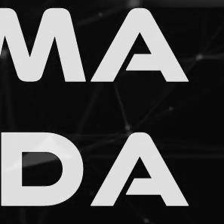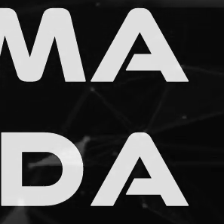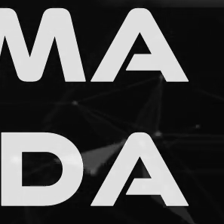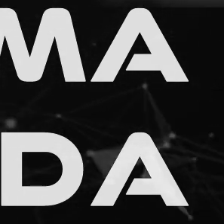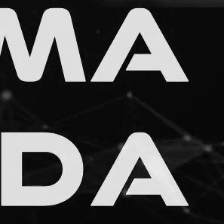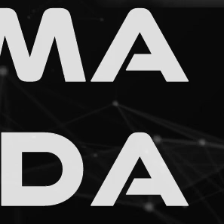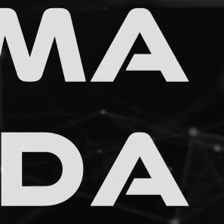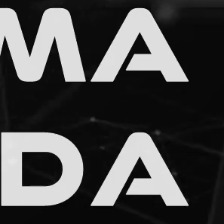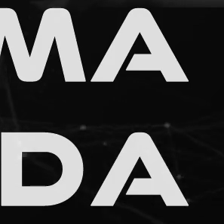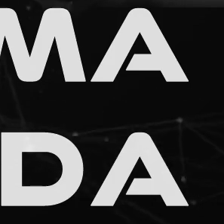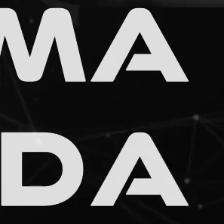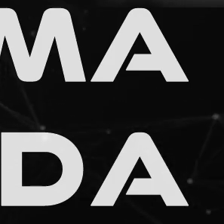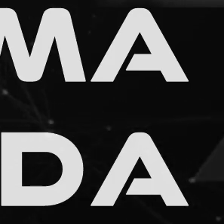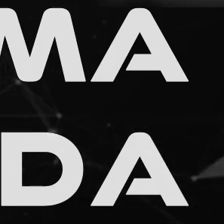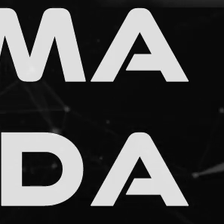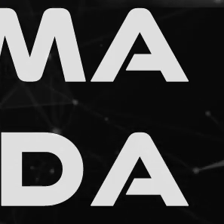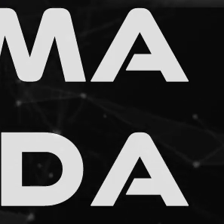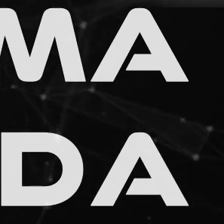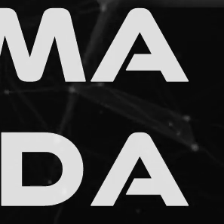nuestro canal.